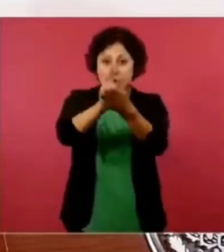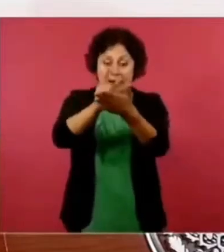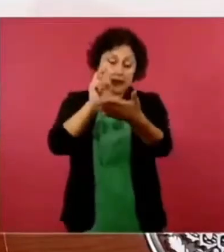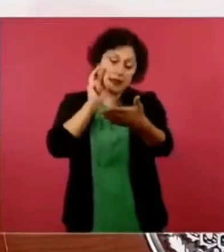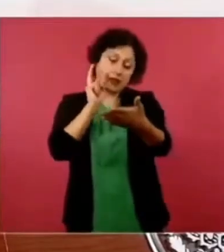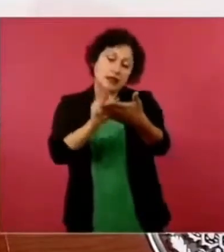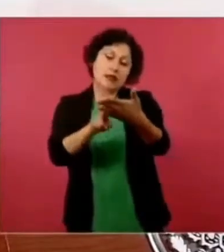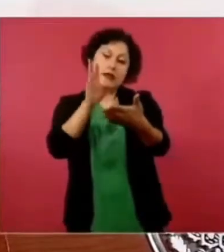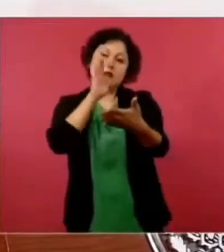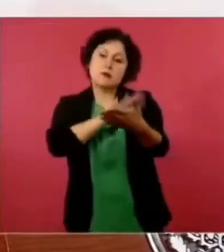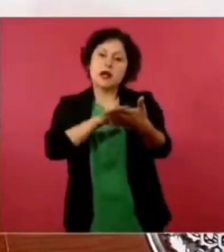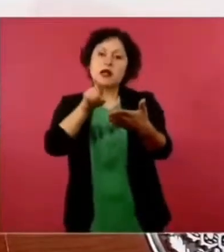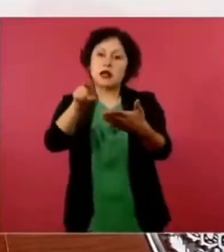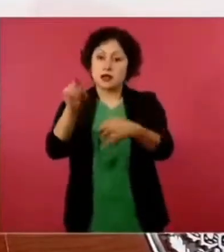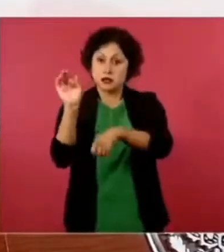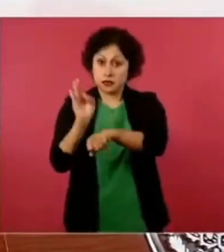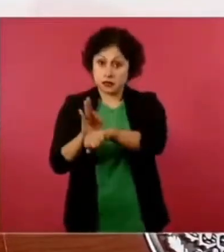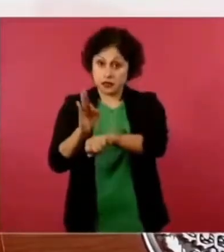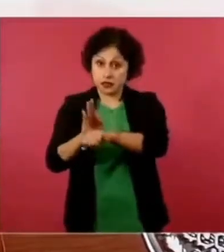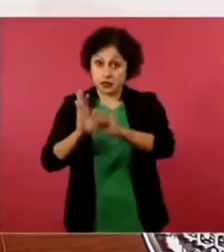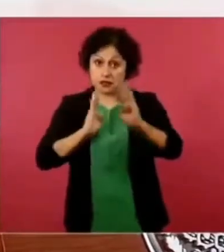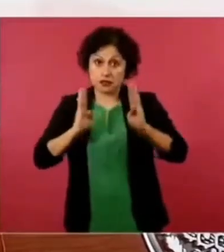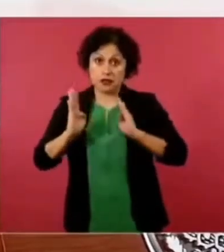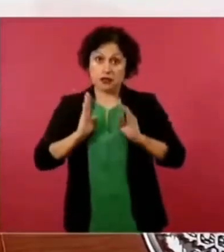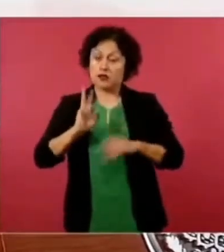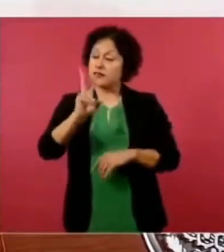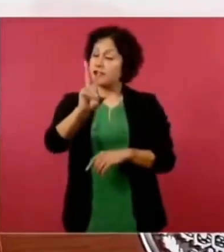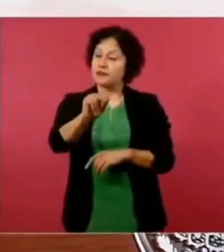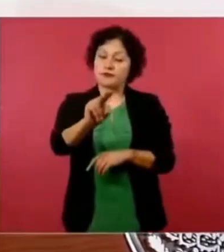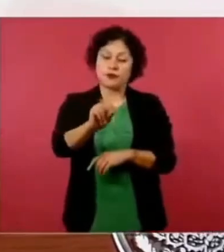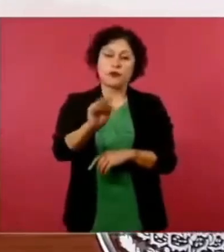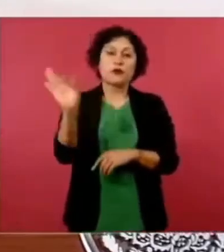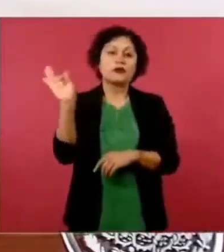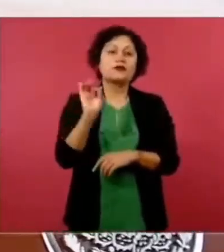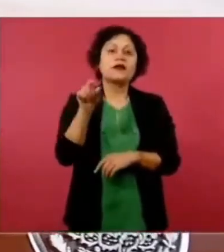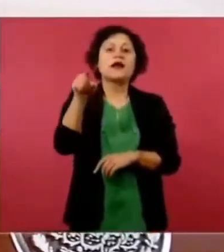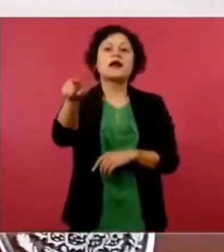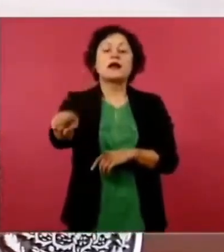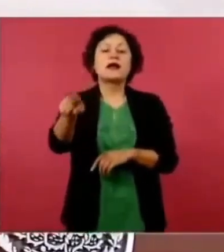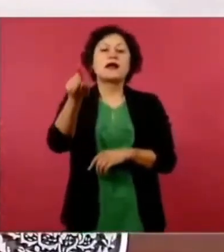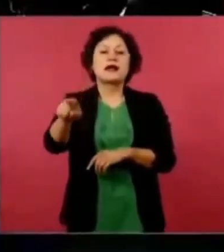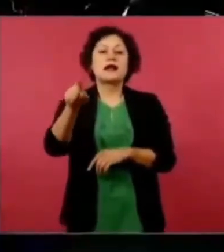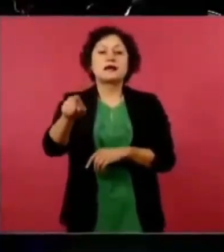tenga la idea que tú estás ahora